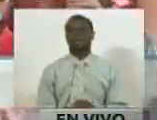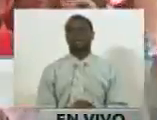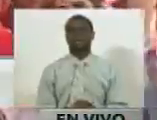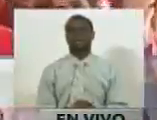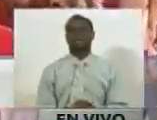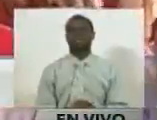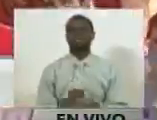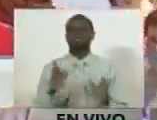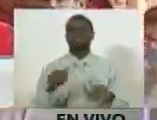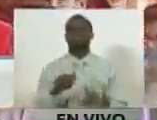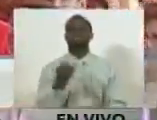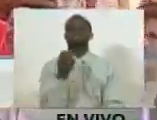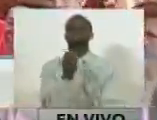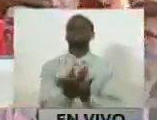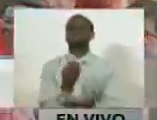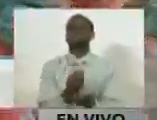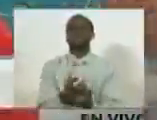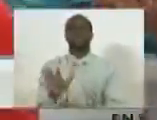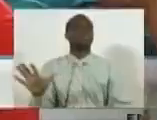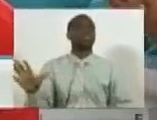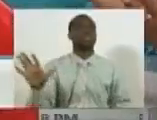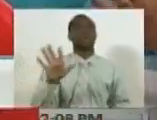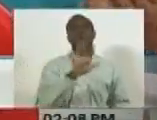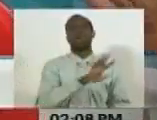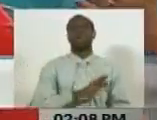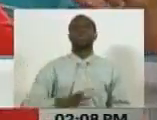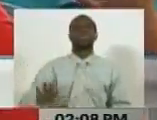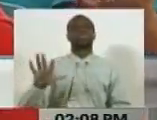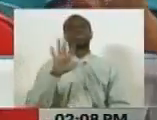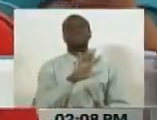En Monagas todas.